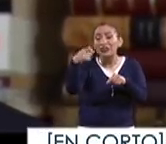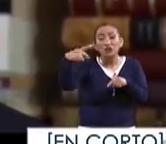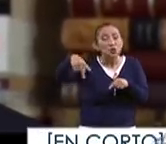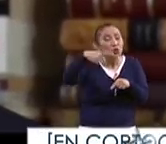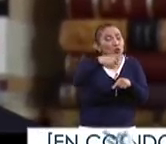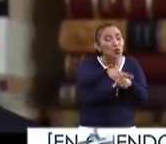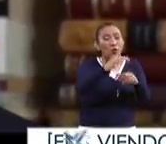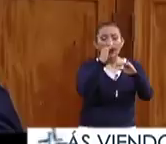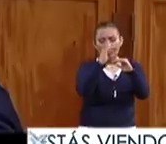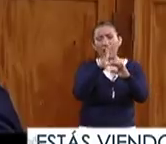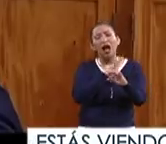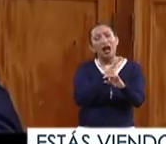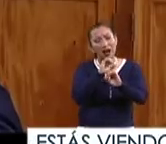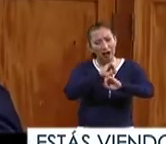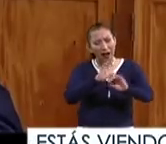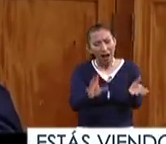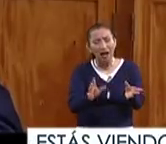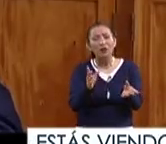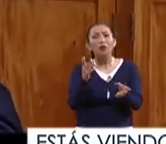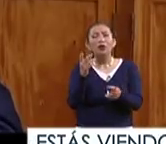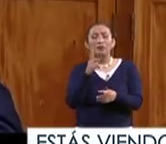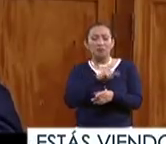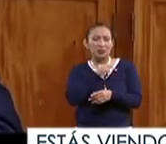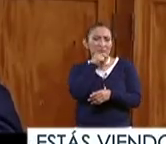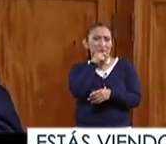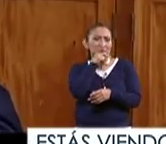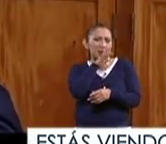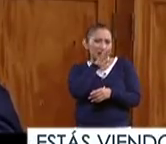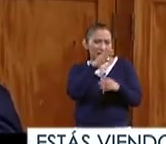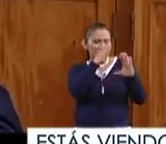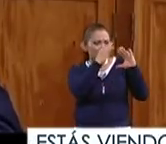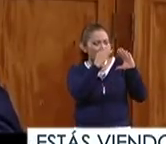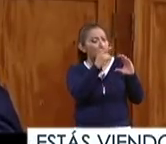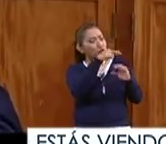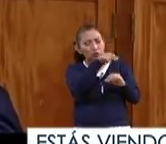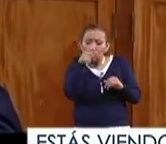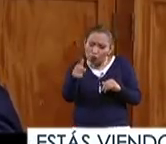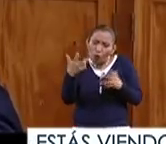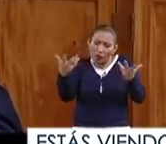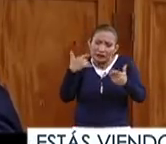su propio límite. Mis padres nos enseñaron a luchar